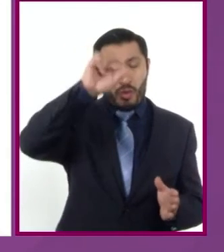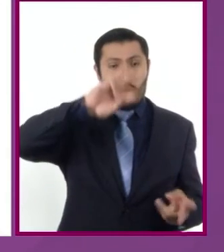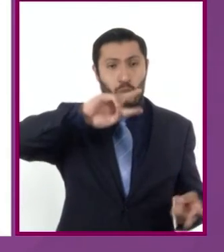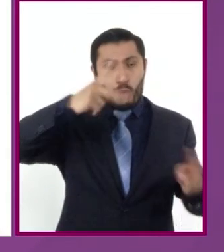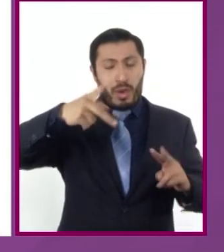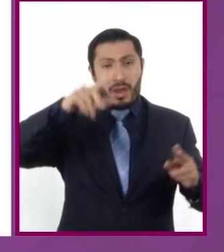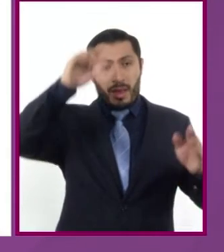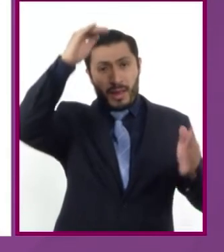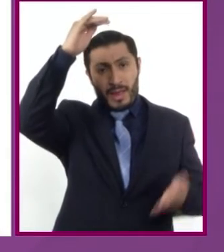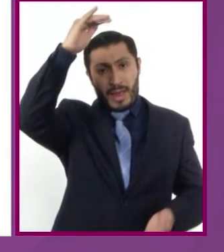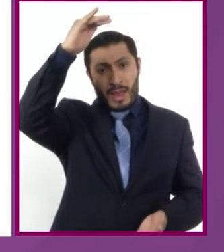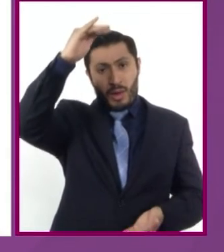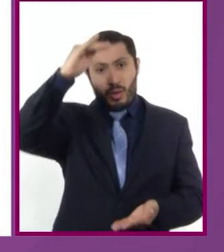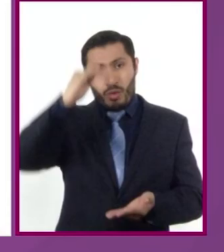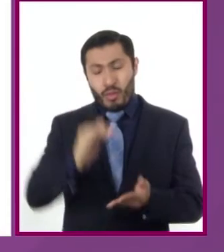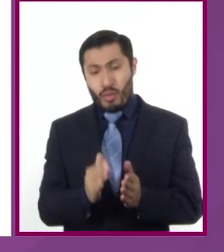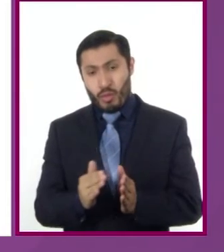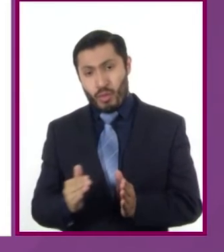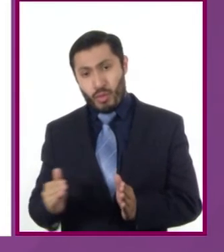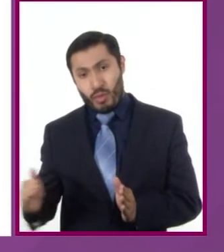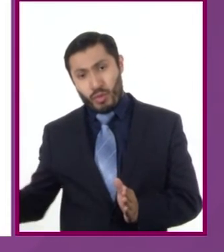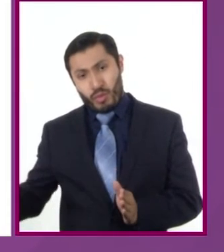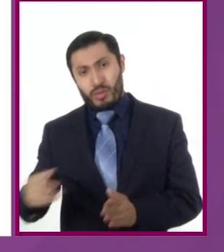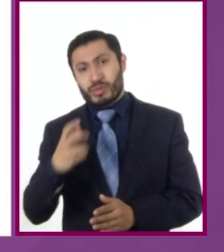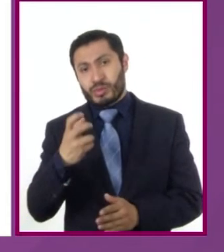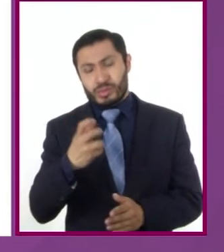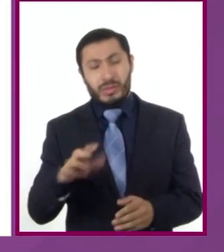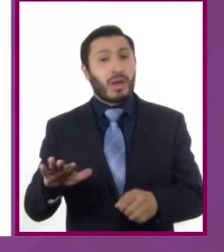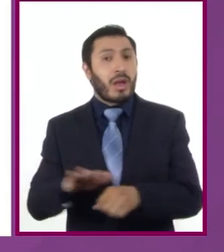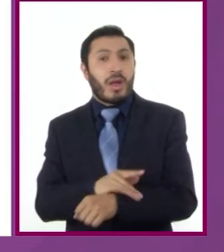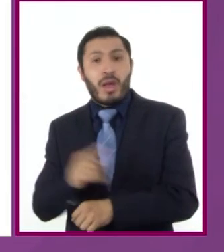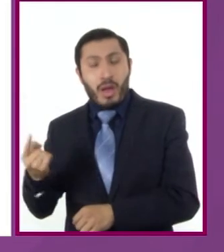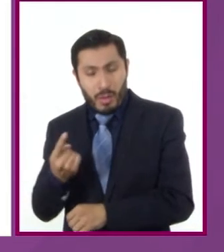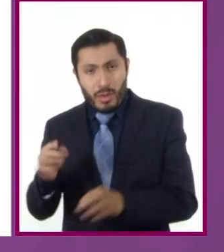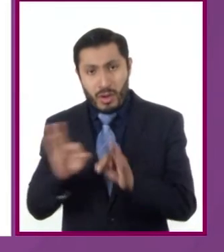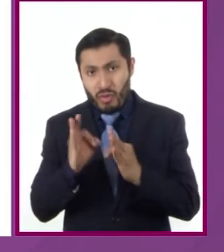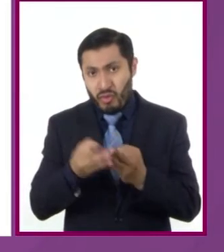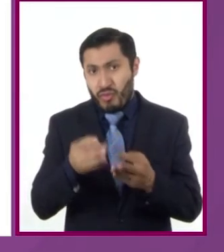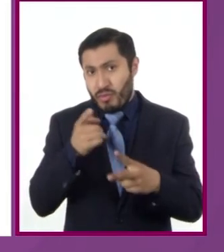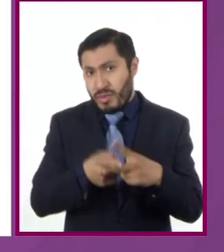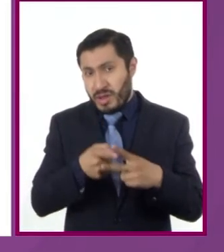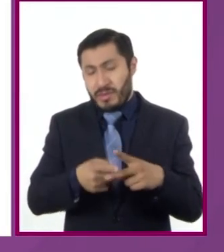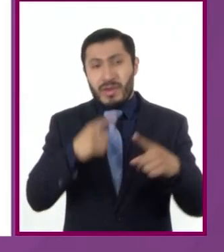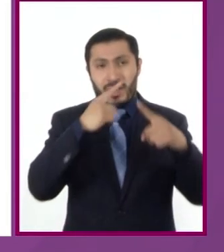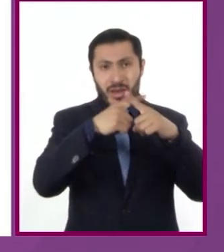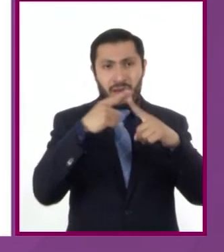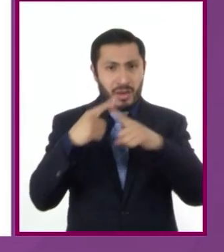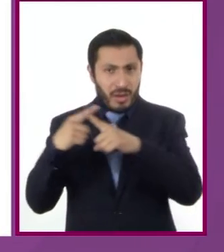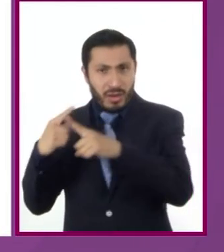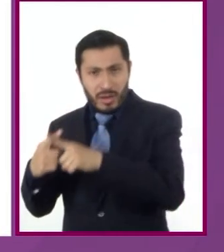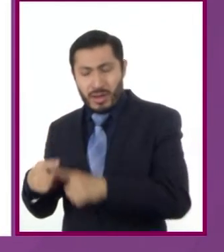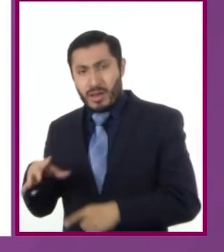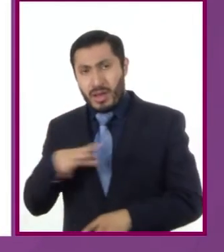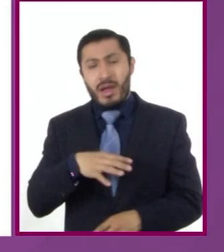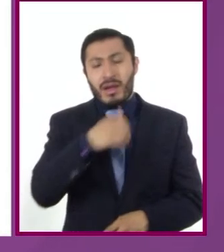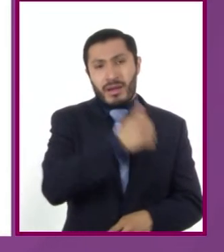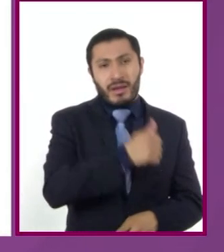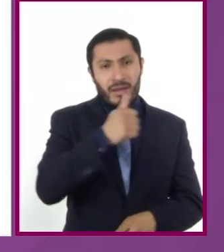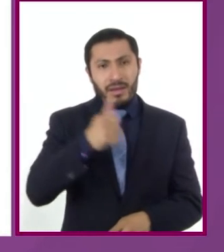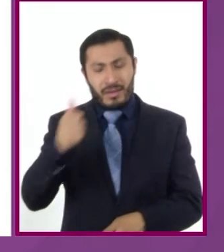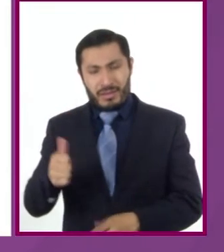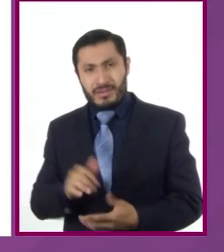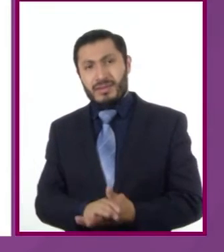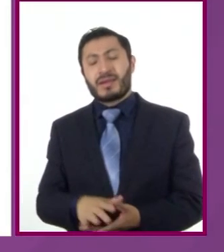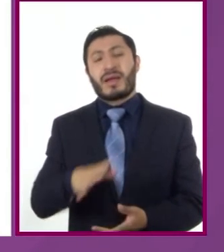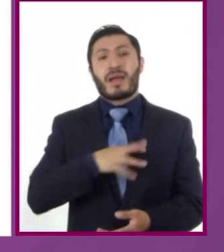la altura aumenta la base. Porque aritméticamente, al multiplicar las relaciones de cada rectángulo,